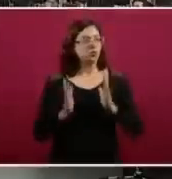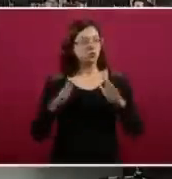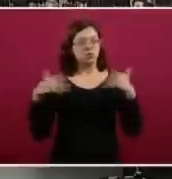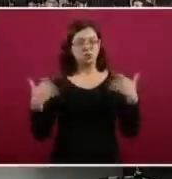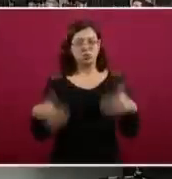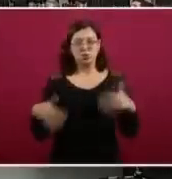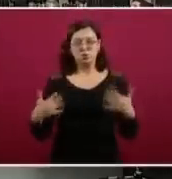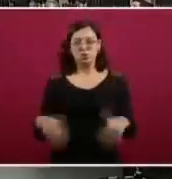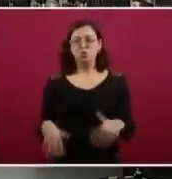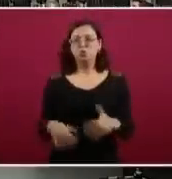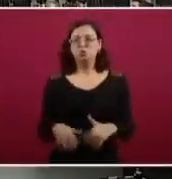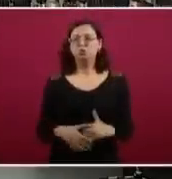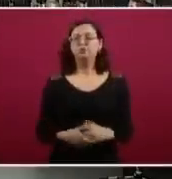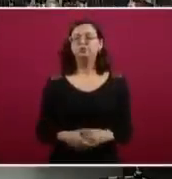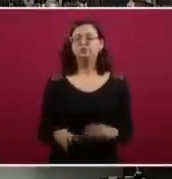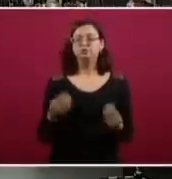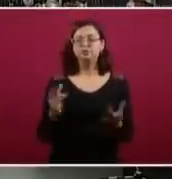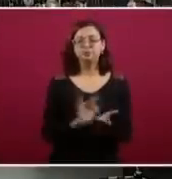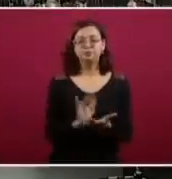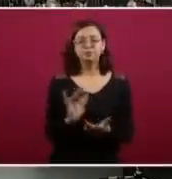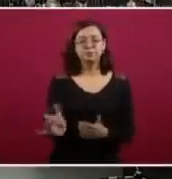gracias.